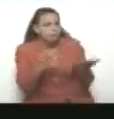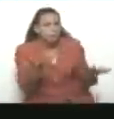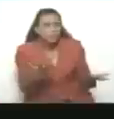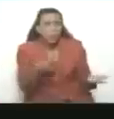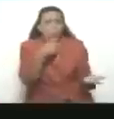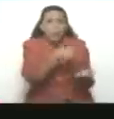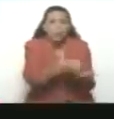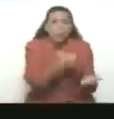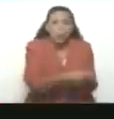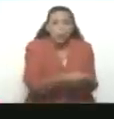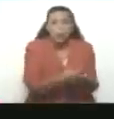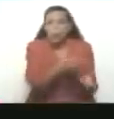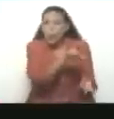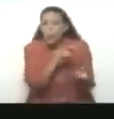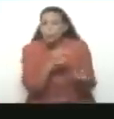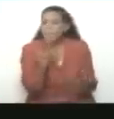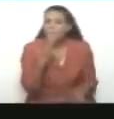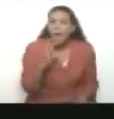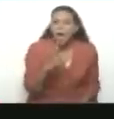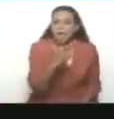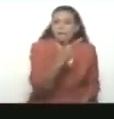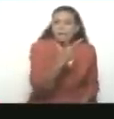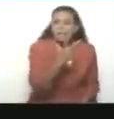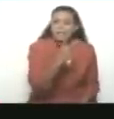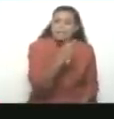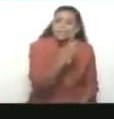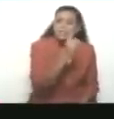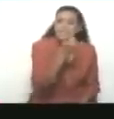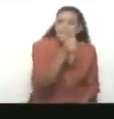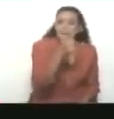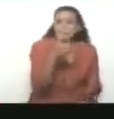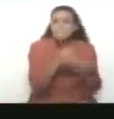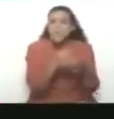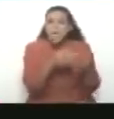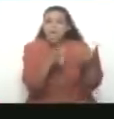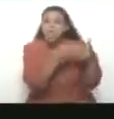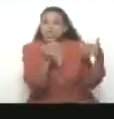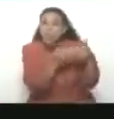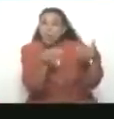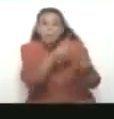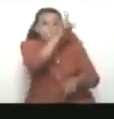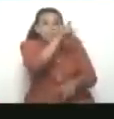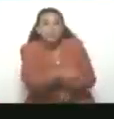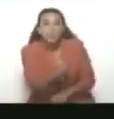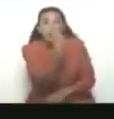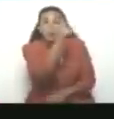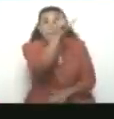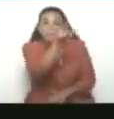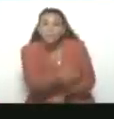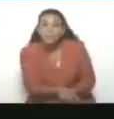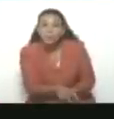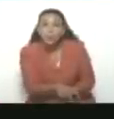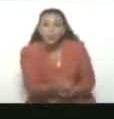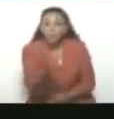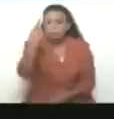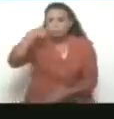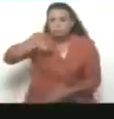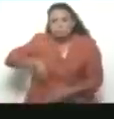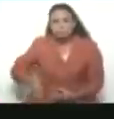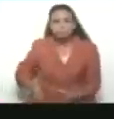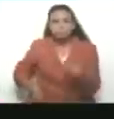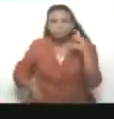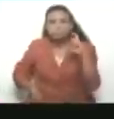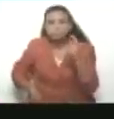collote de eso le puede cobrar entre 000 a $1,000 a una persona se meten el